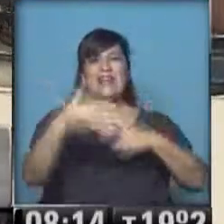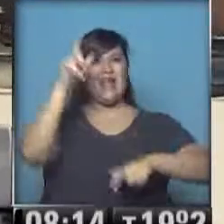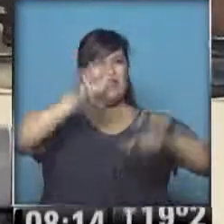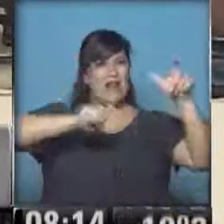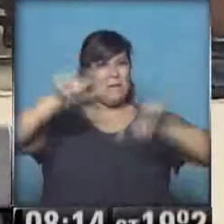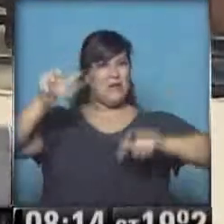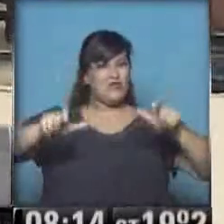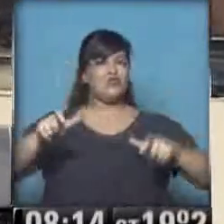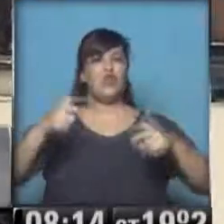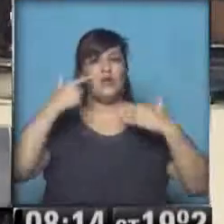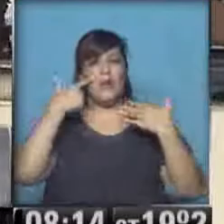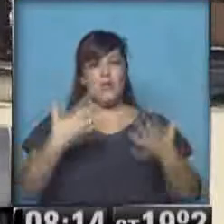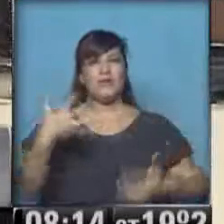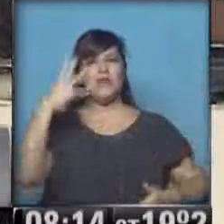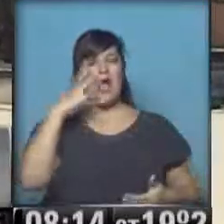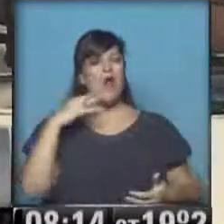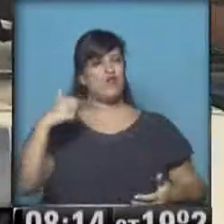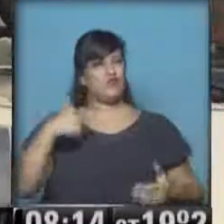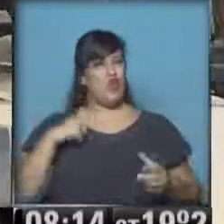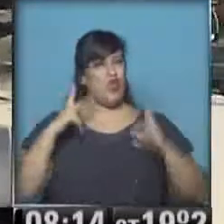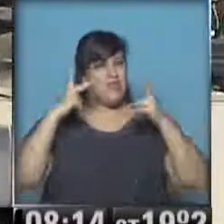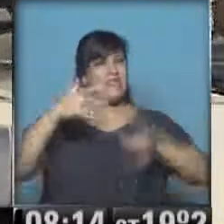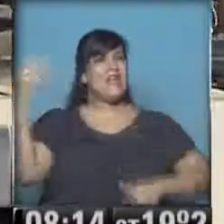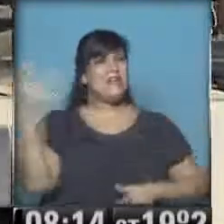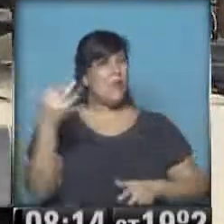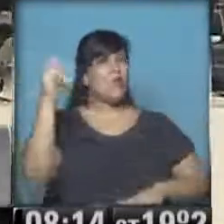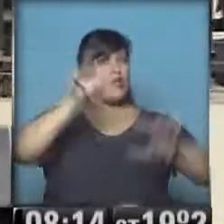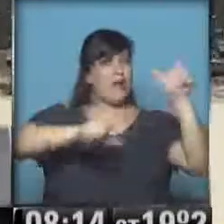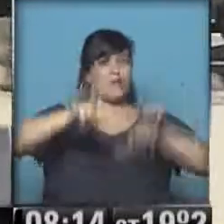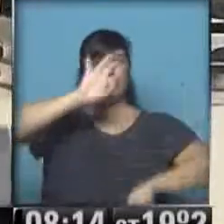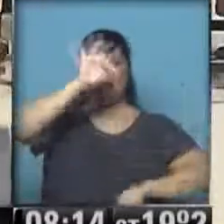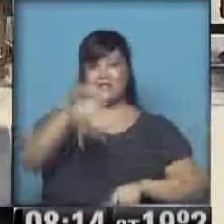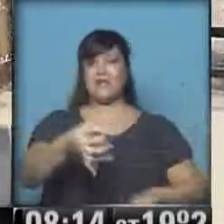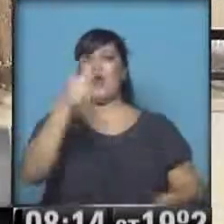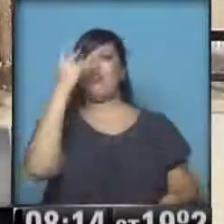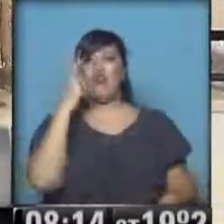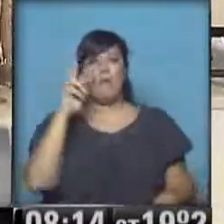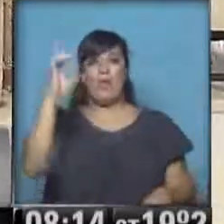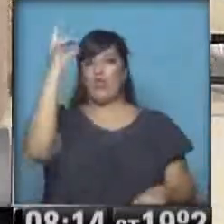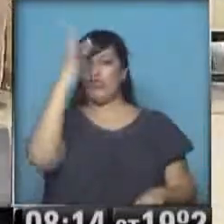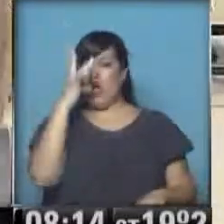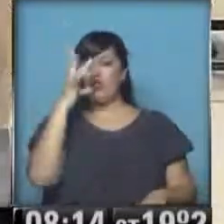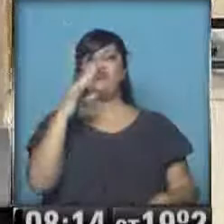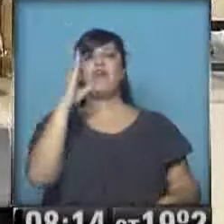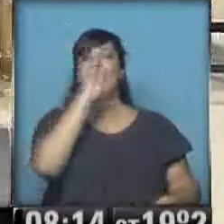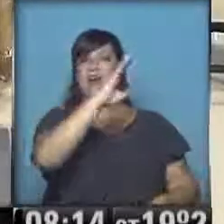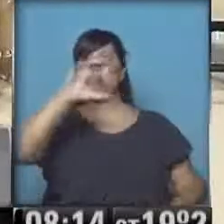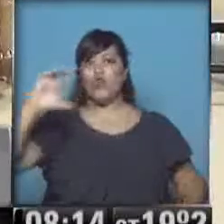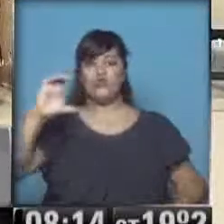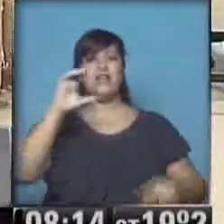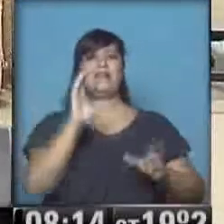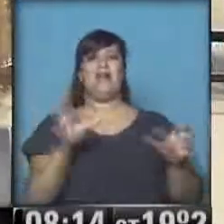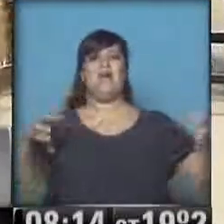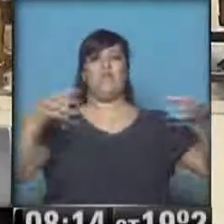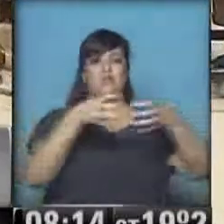práctica algo que yo decía, para que es bueno que lo sepa la gente. En 2012 se cambió la Carta Orgánica del Banco Central y